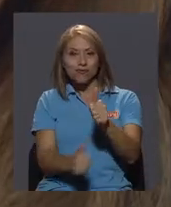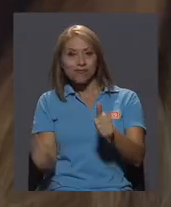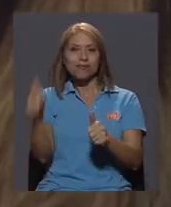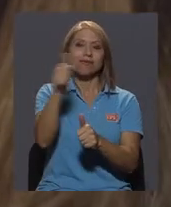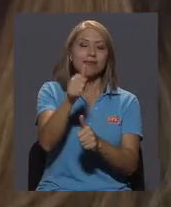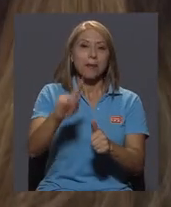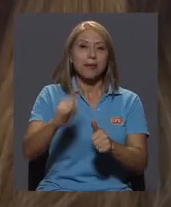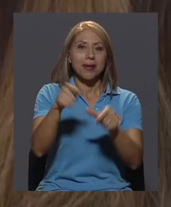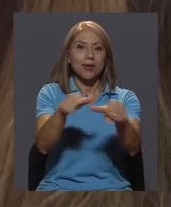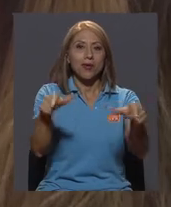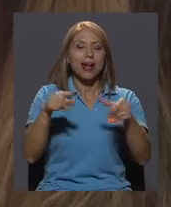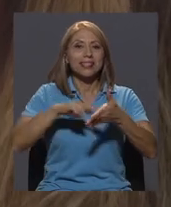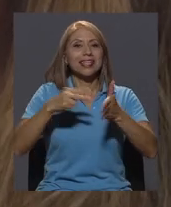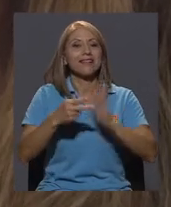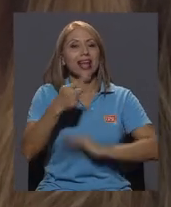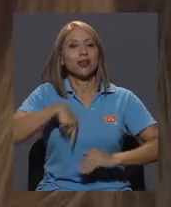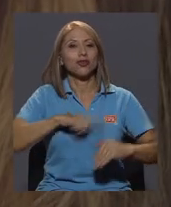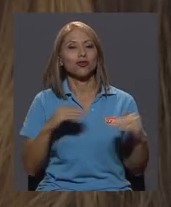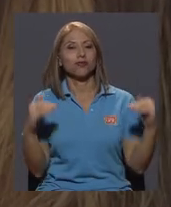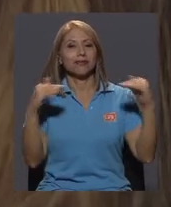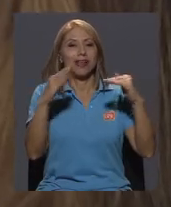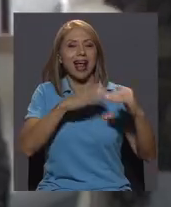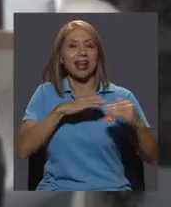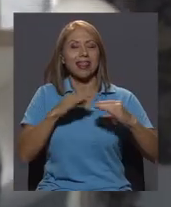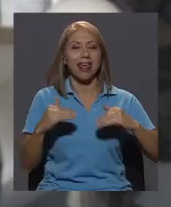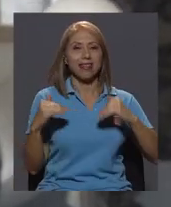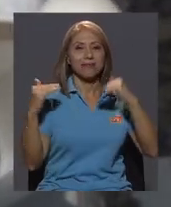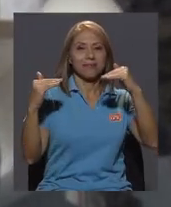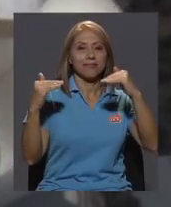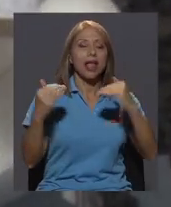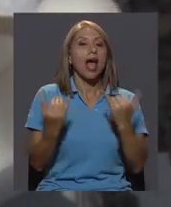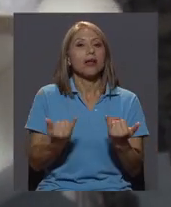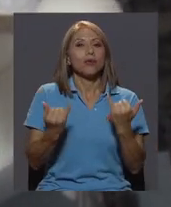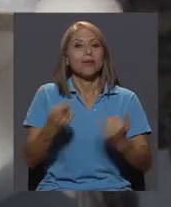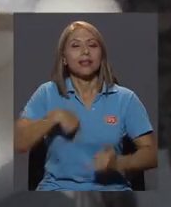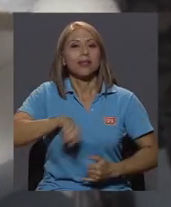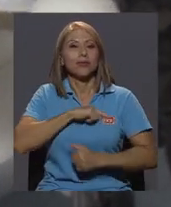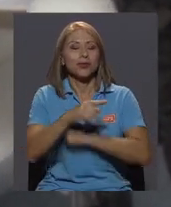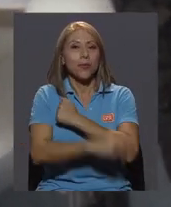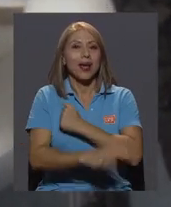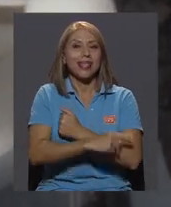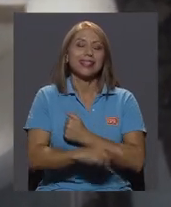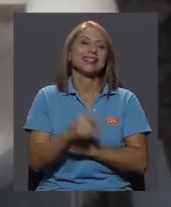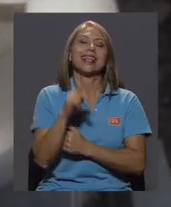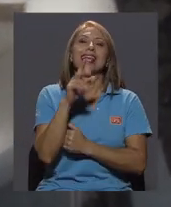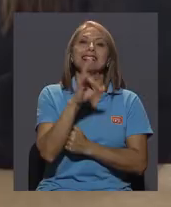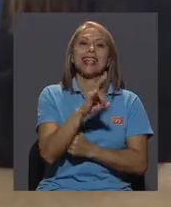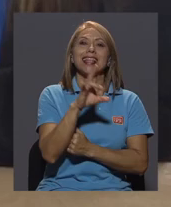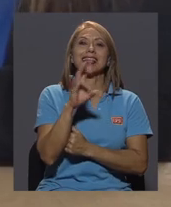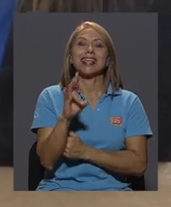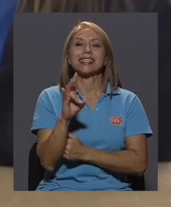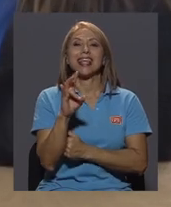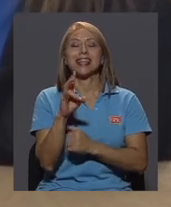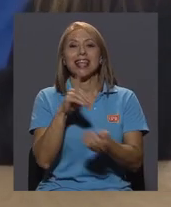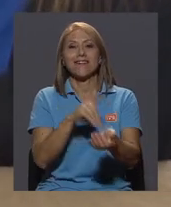son estándares de calidad. Actualmente, nuestro país cuenta con 67 residentes